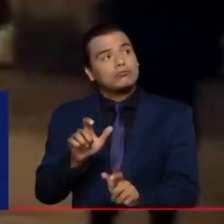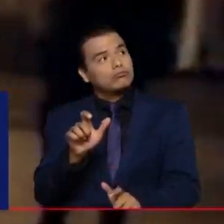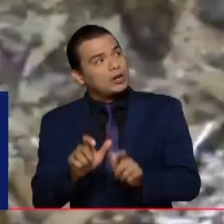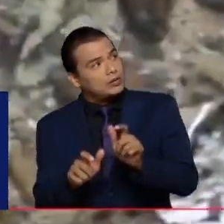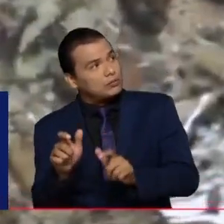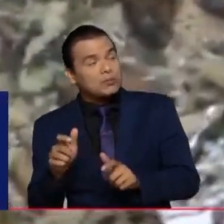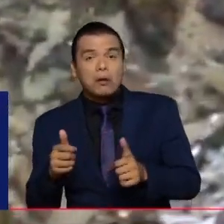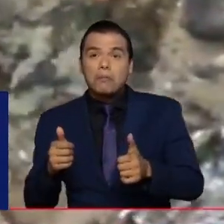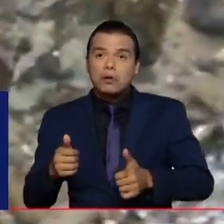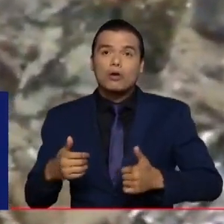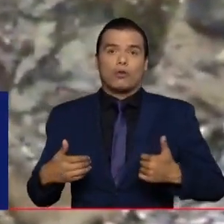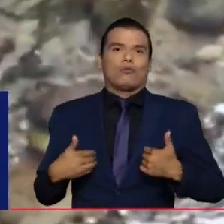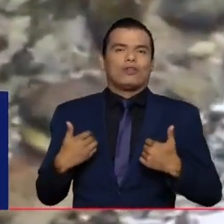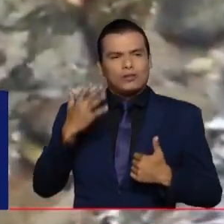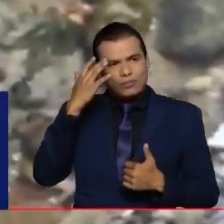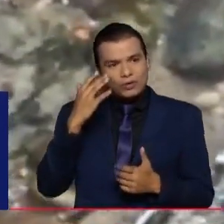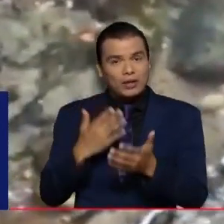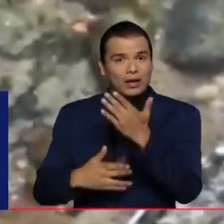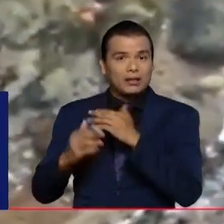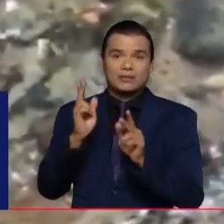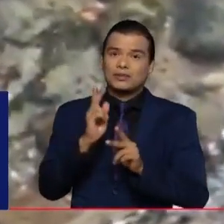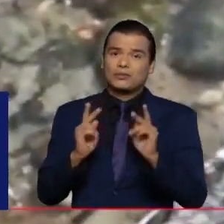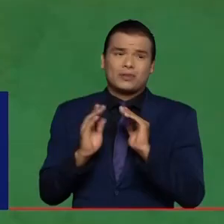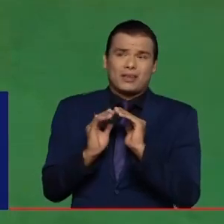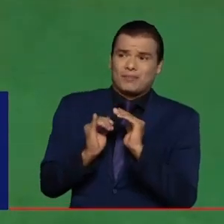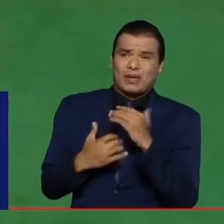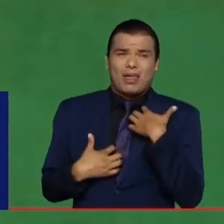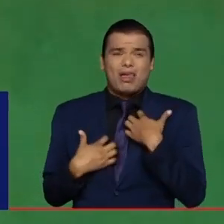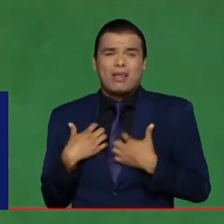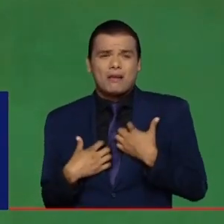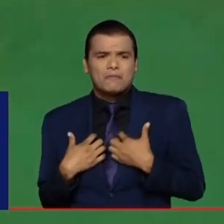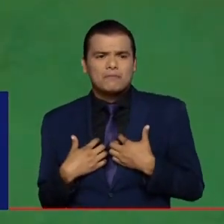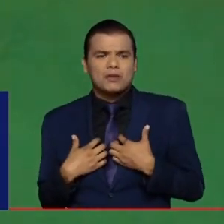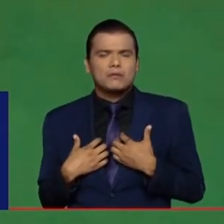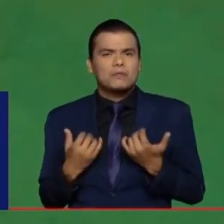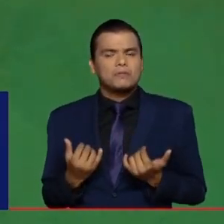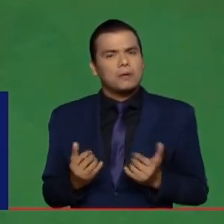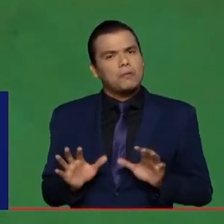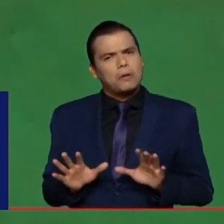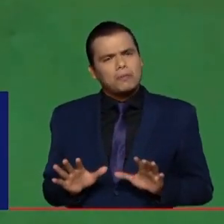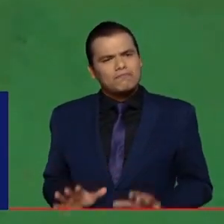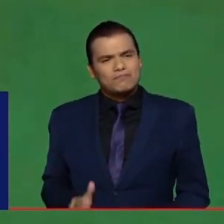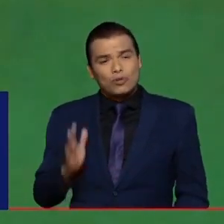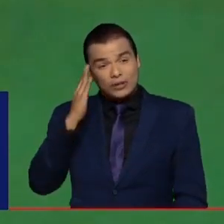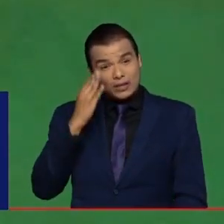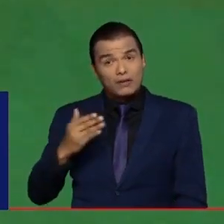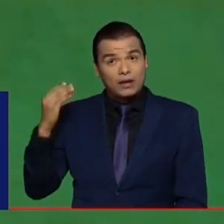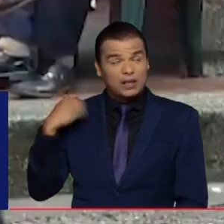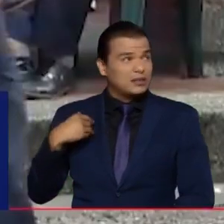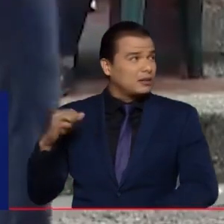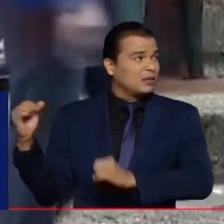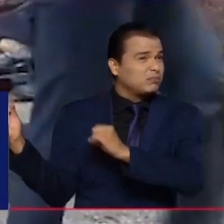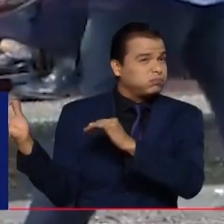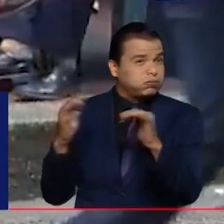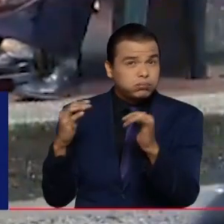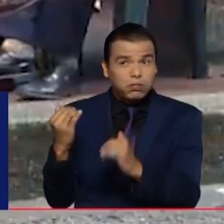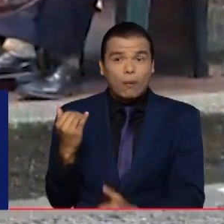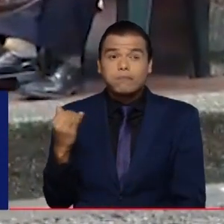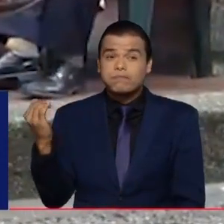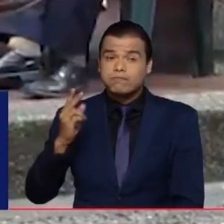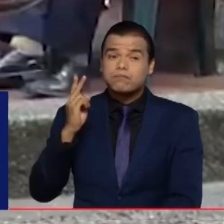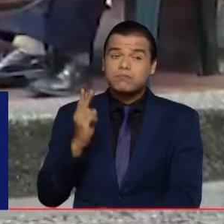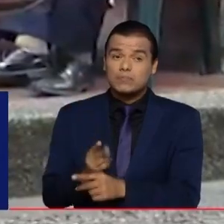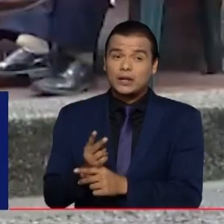estar refugiada en sus casas con el temor de ser impactada por una bala durante los fuertes enfrentamientos entre chotas y espartanos a poder salir con